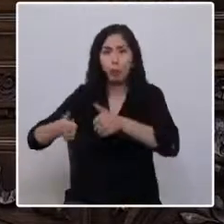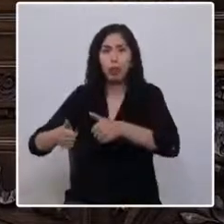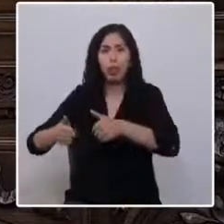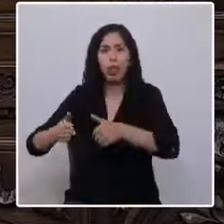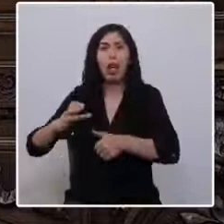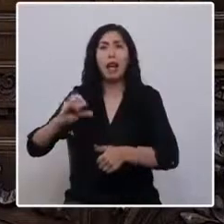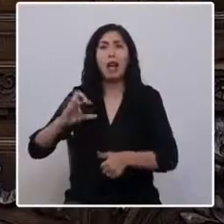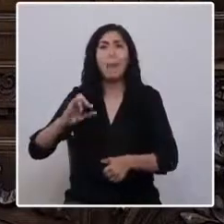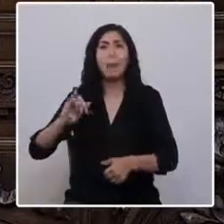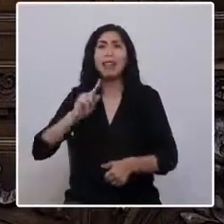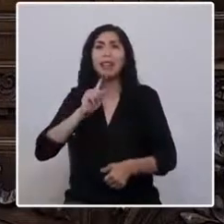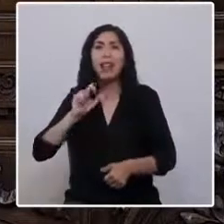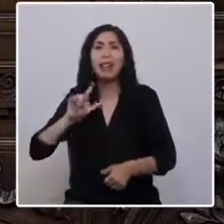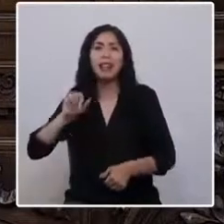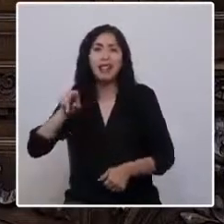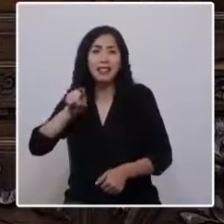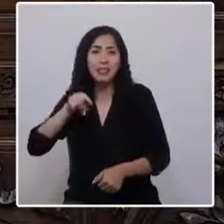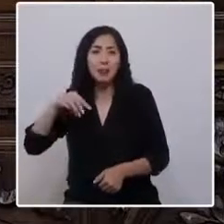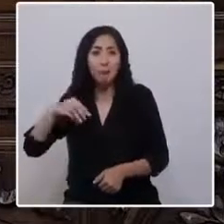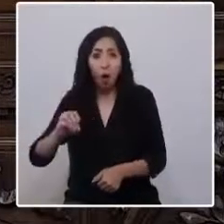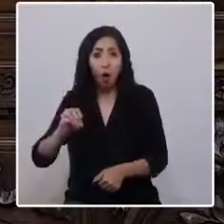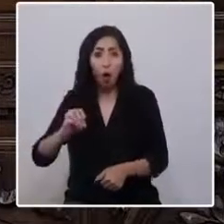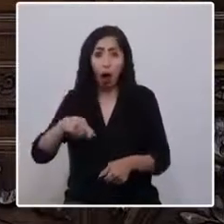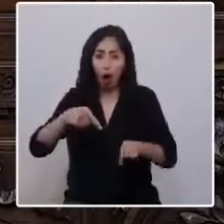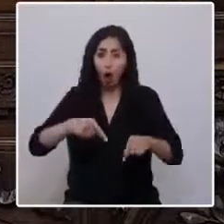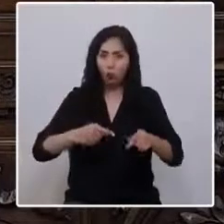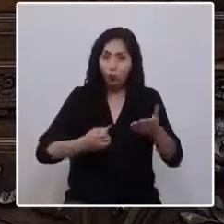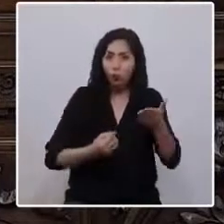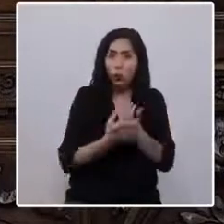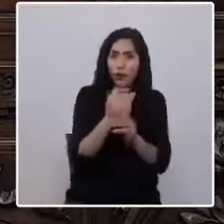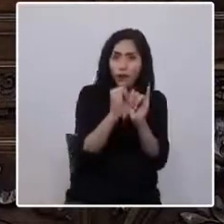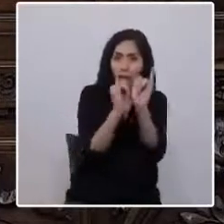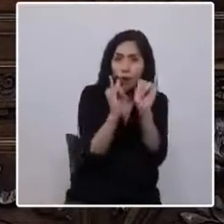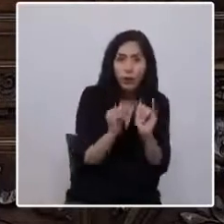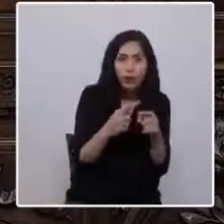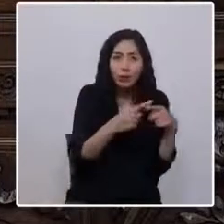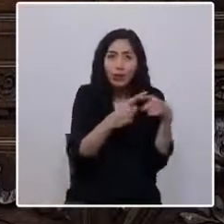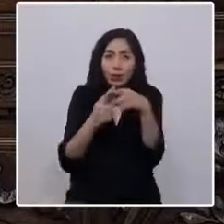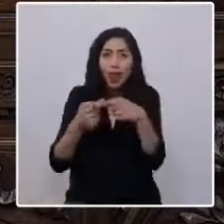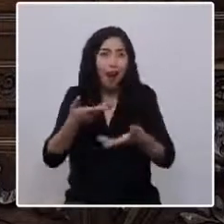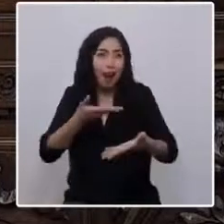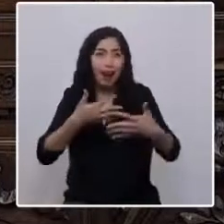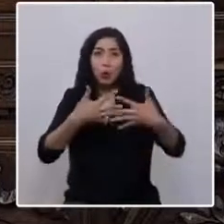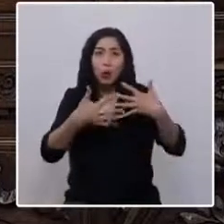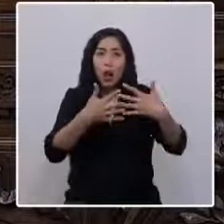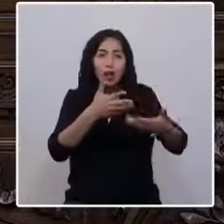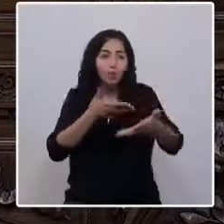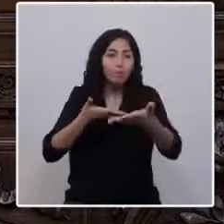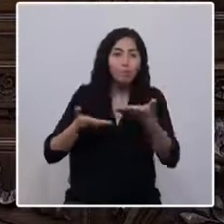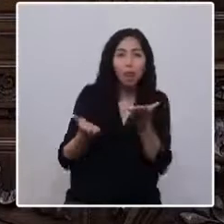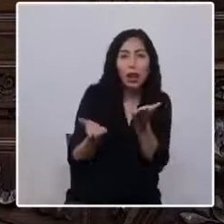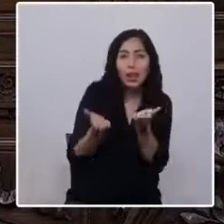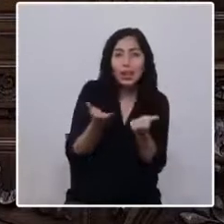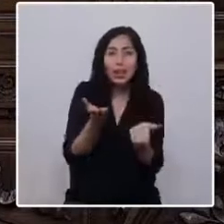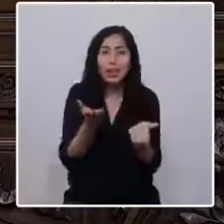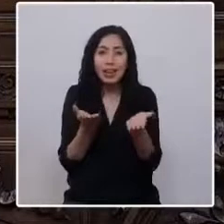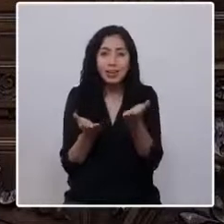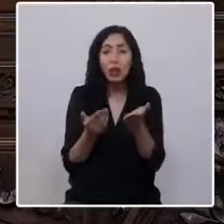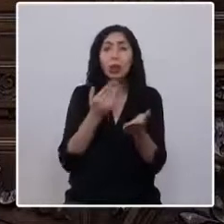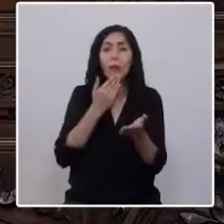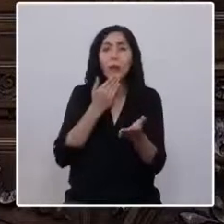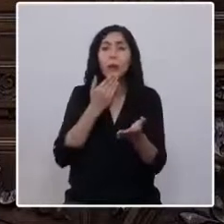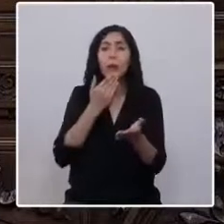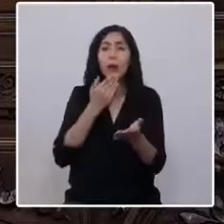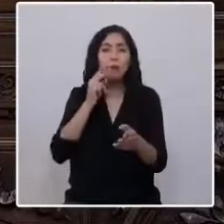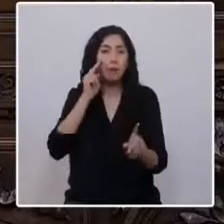fue fermento para organizar un modo de vida social equilibrado con la naturaleza, la que abordó los derechos desde la perspectiva de un Estado garante, la